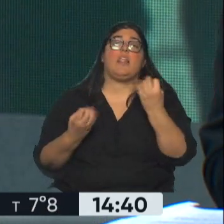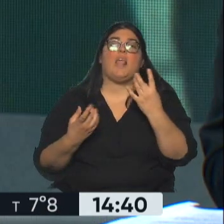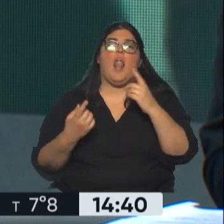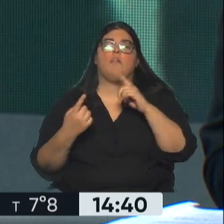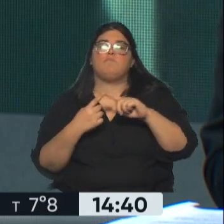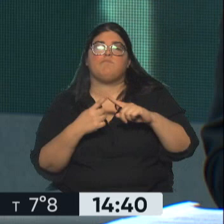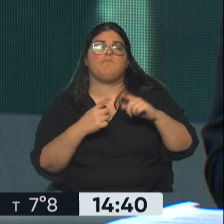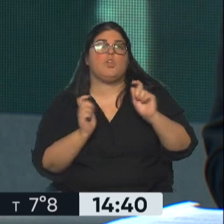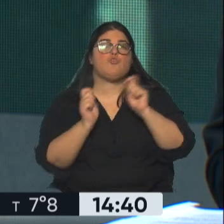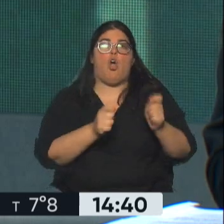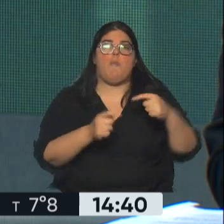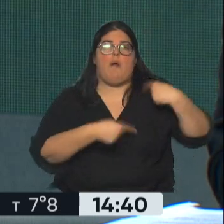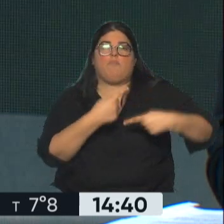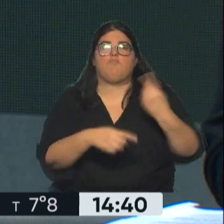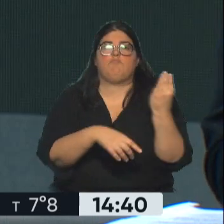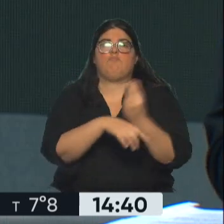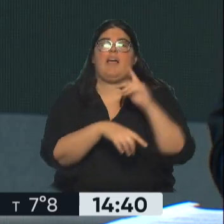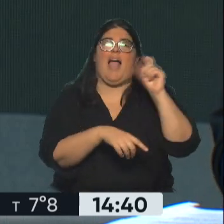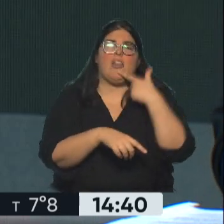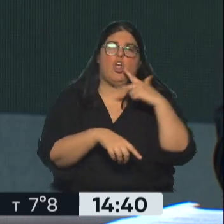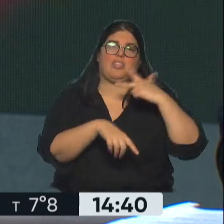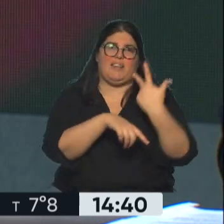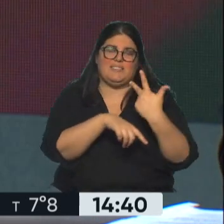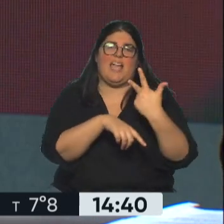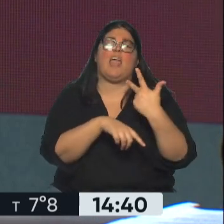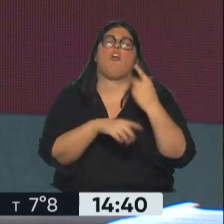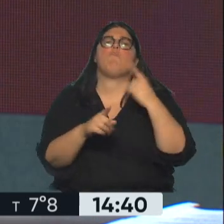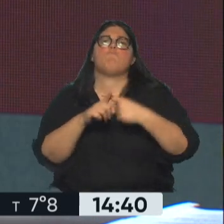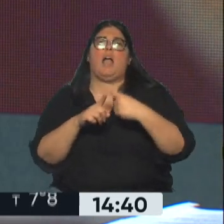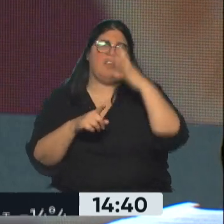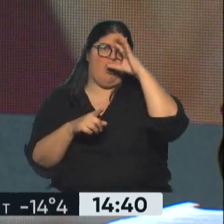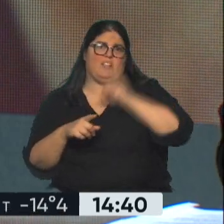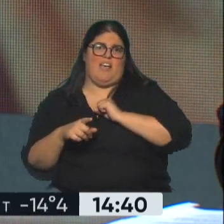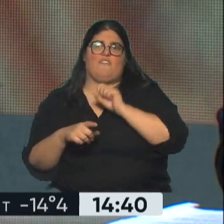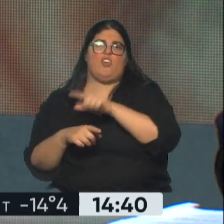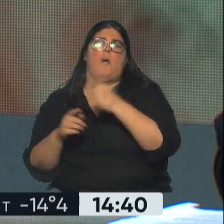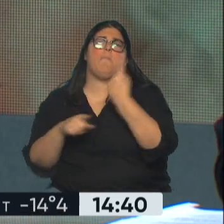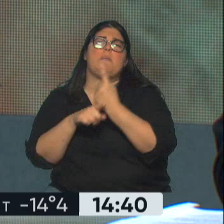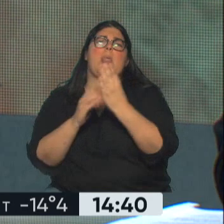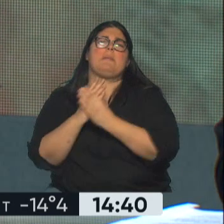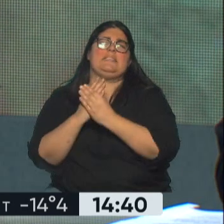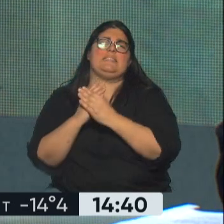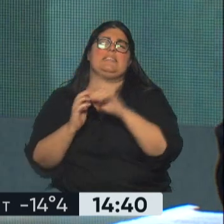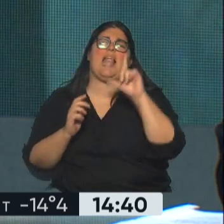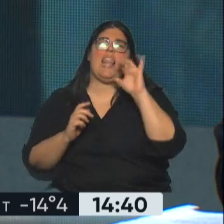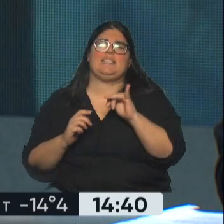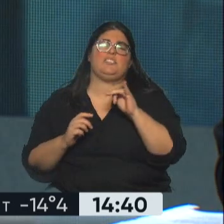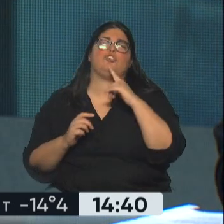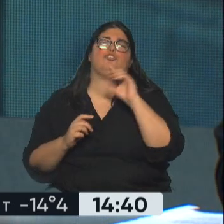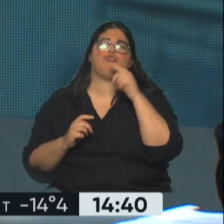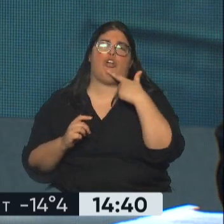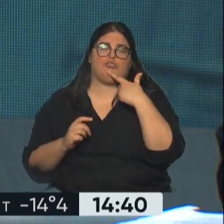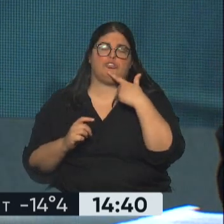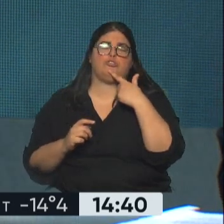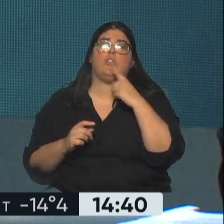la sucesión, la llegada de Carlos III y los desafíos que se le presentan a Liz Truss. Ahí creo que hay cuestiones para ver. Agrego